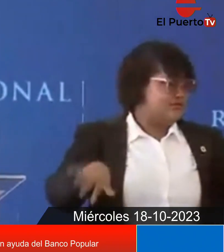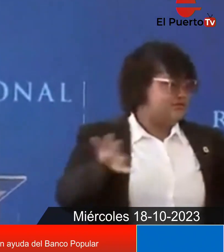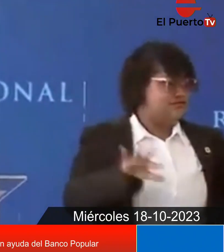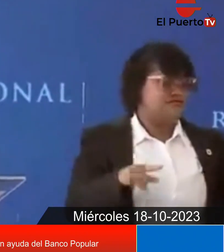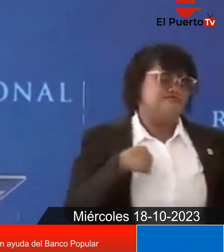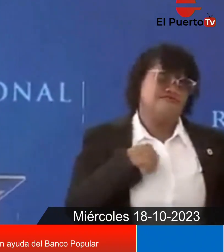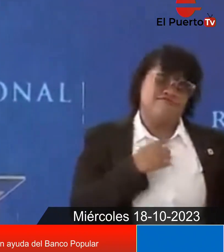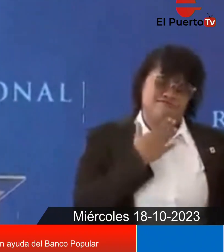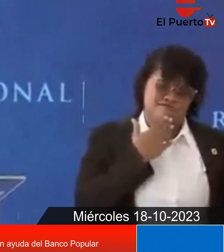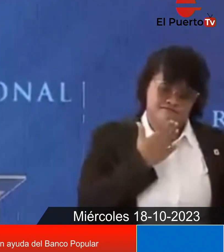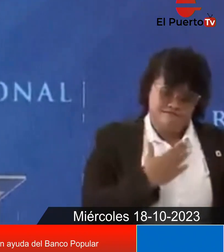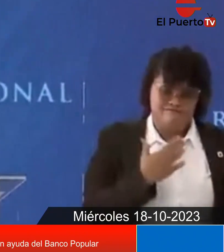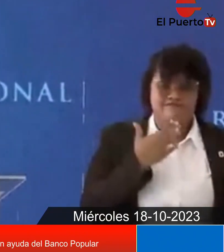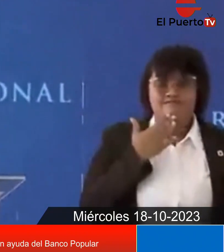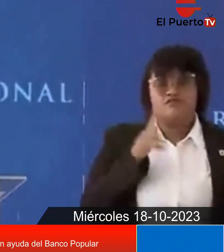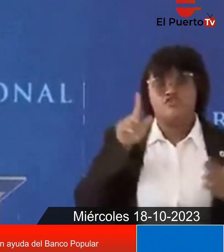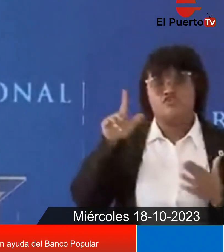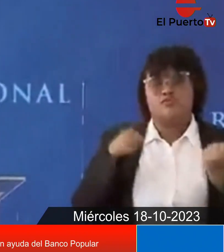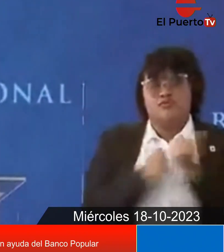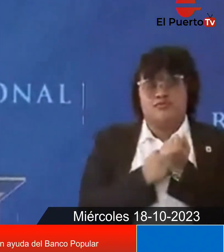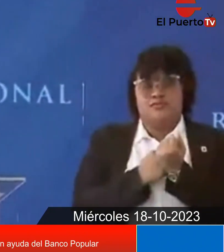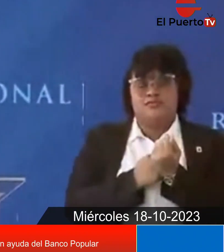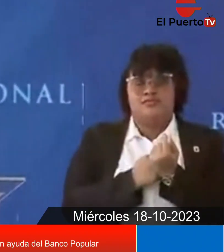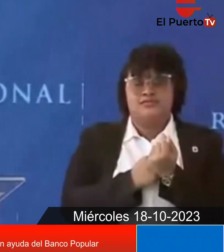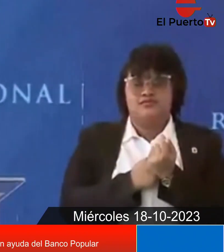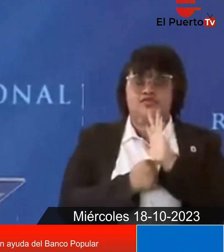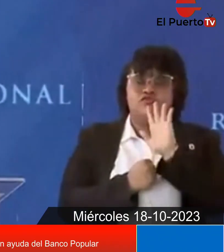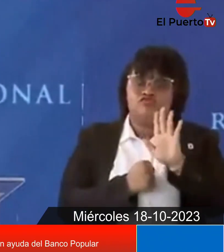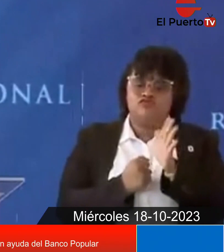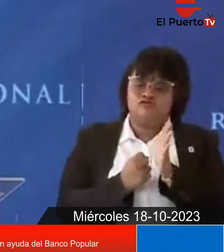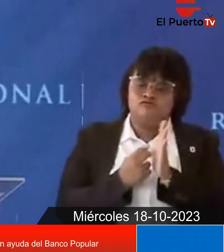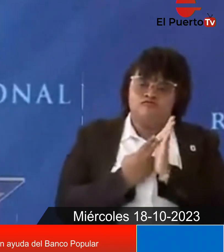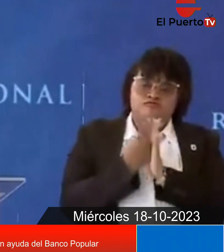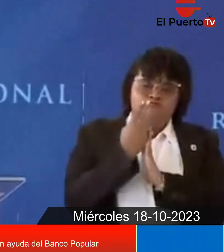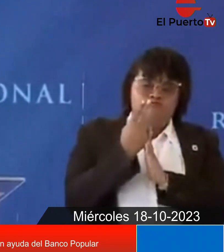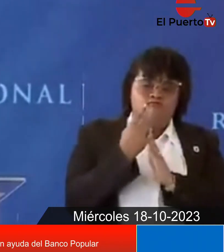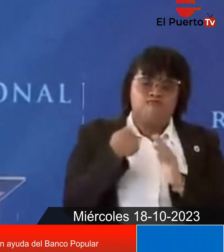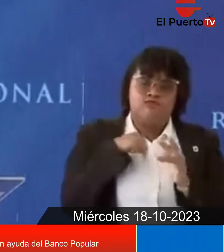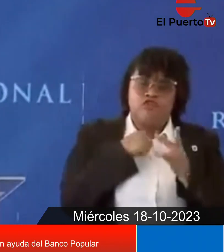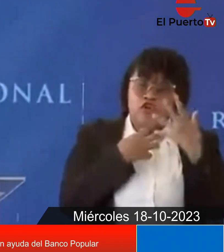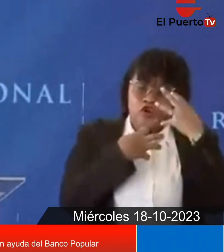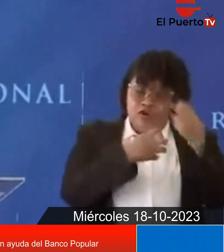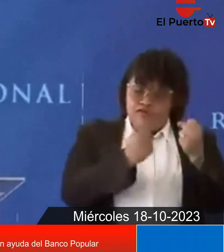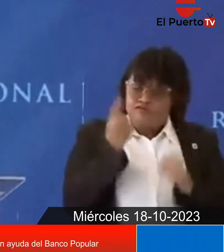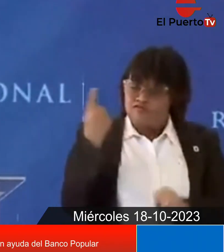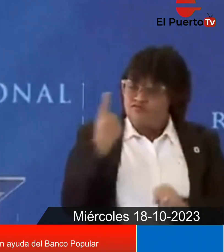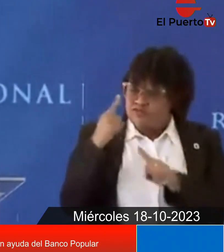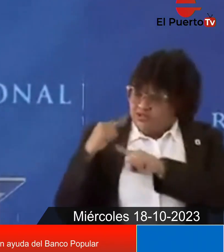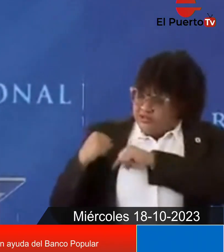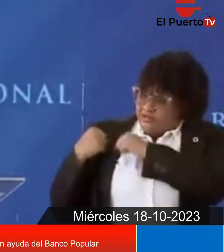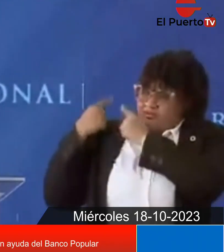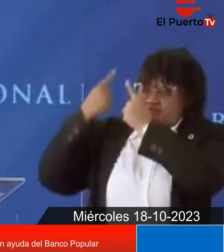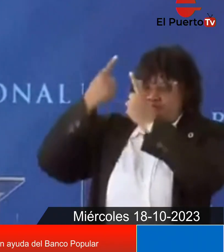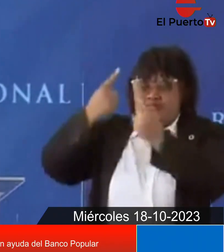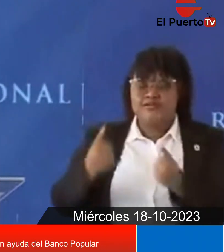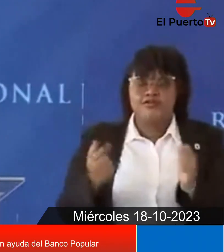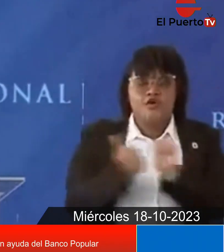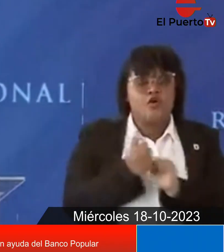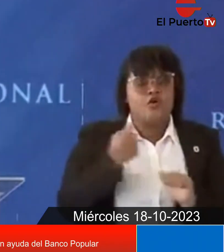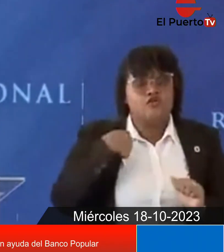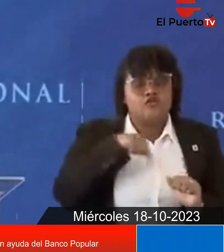que agradecemos mucho su apoyo, su lealtad, la confianza que siempre han depositado